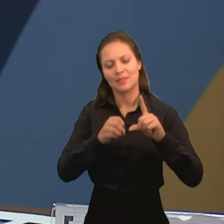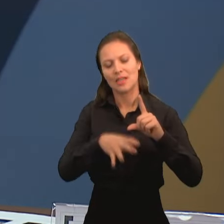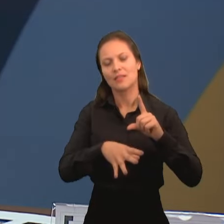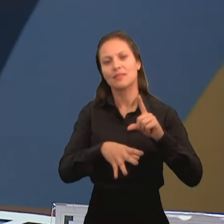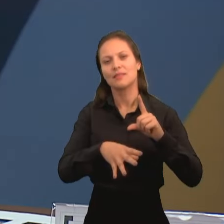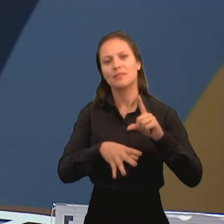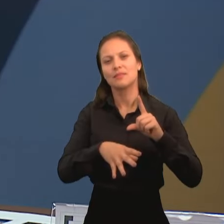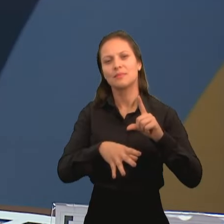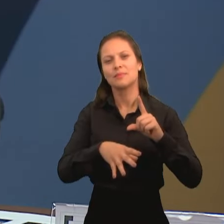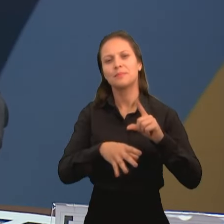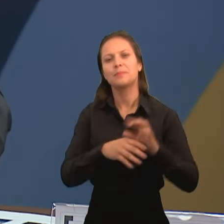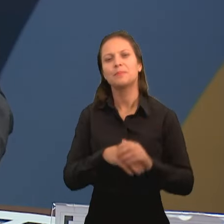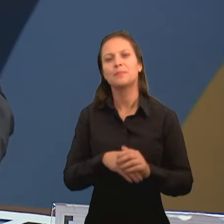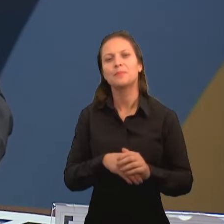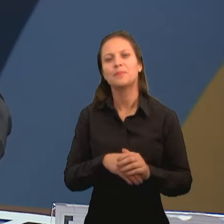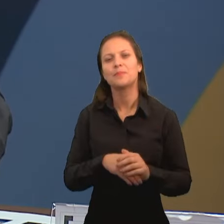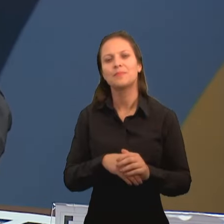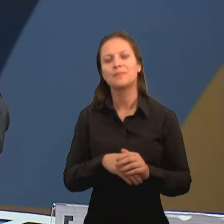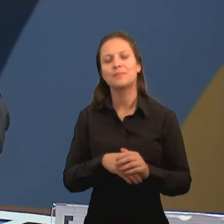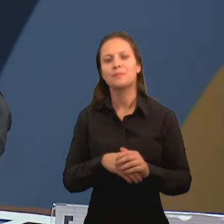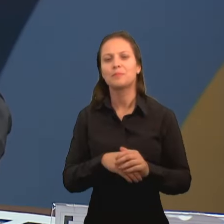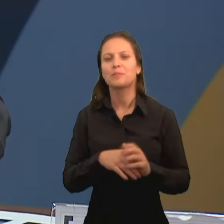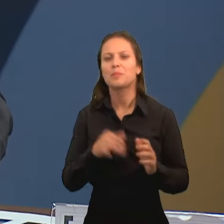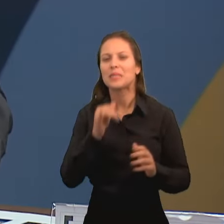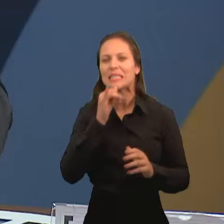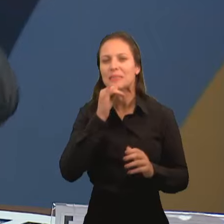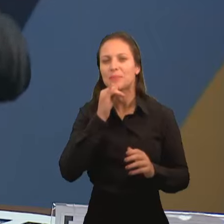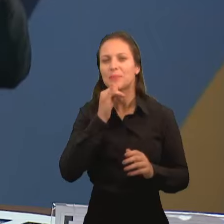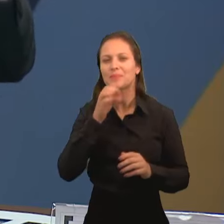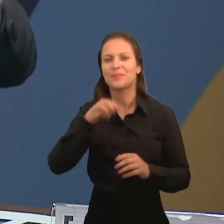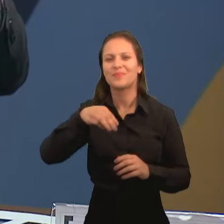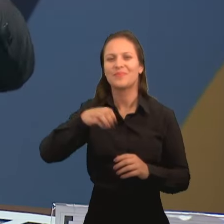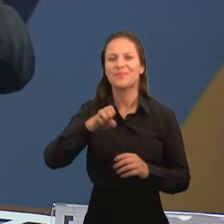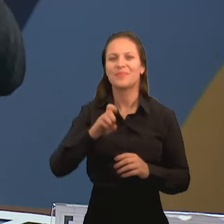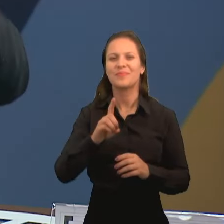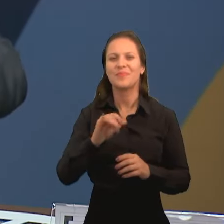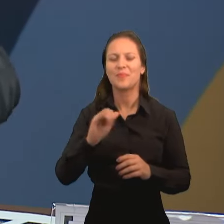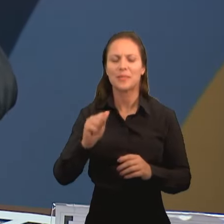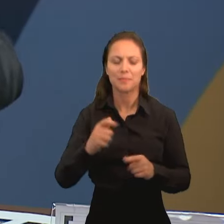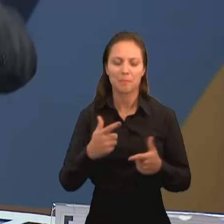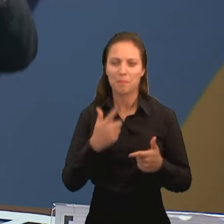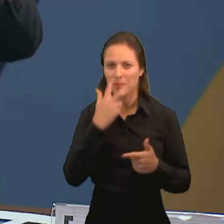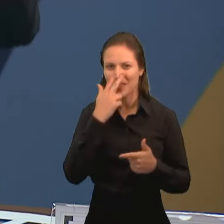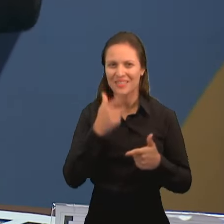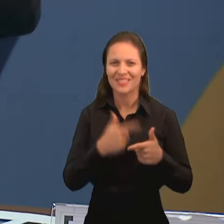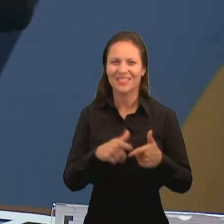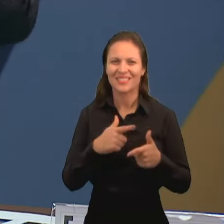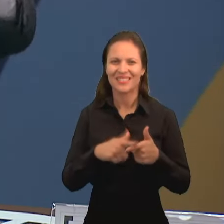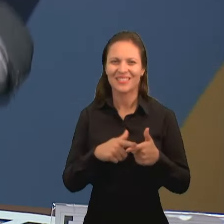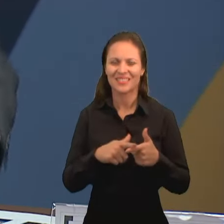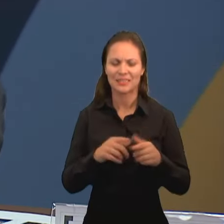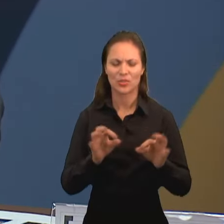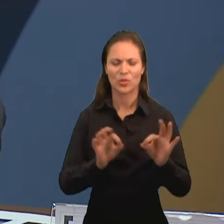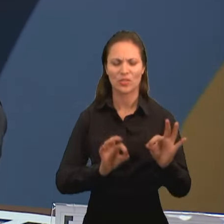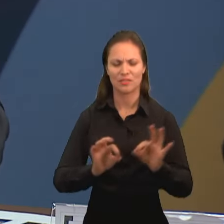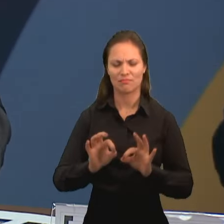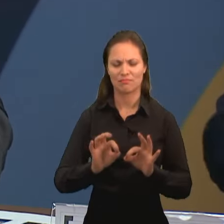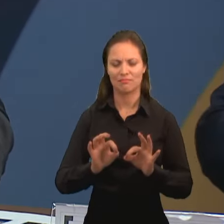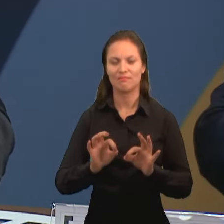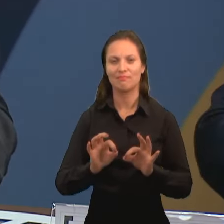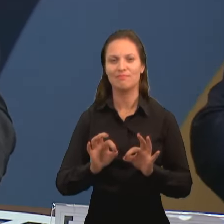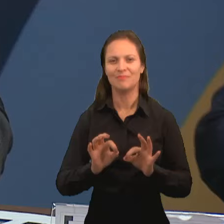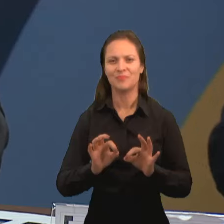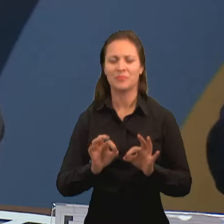este modelo. Y esta métrica se calcula a través del promedio. Nos lleva a promedio a